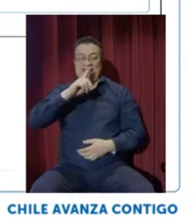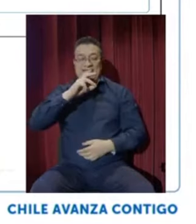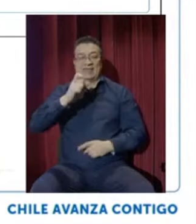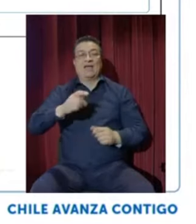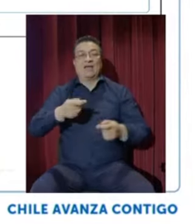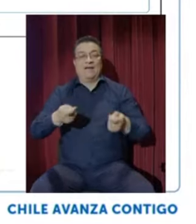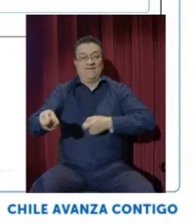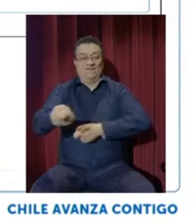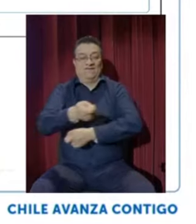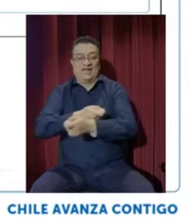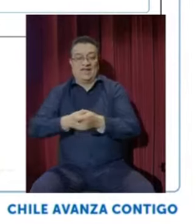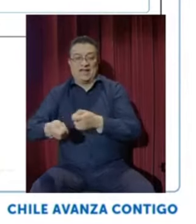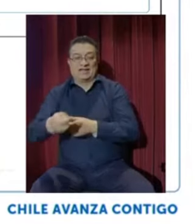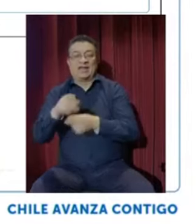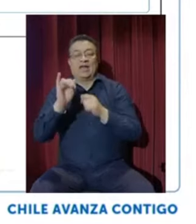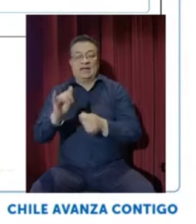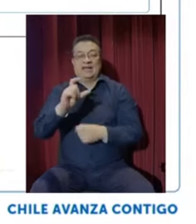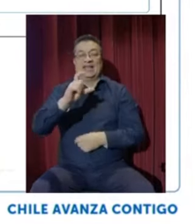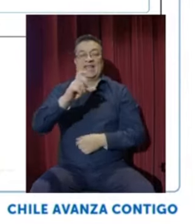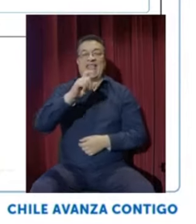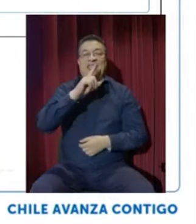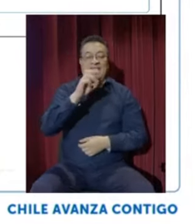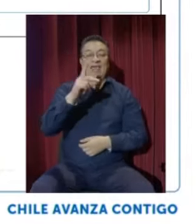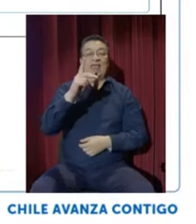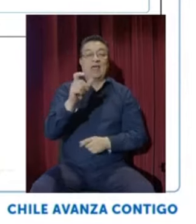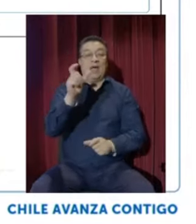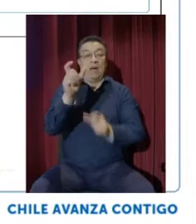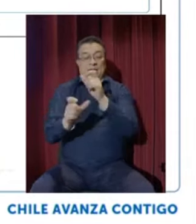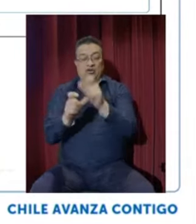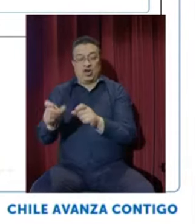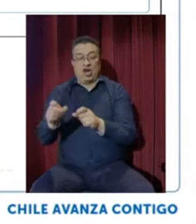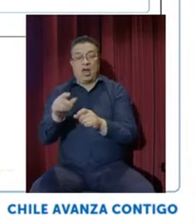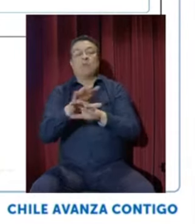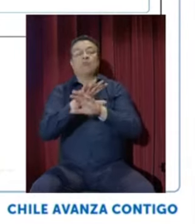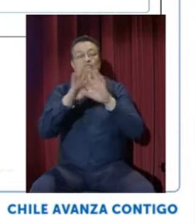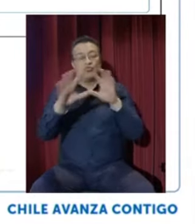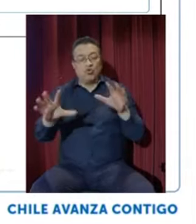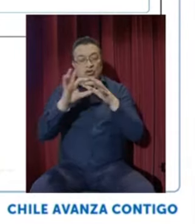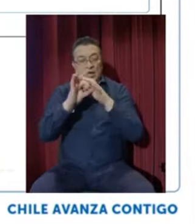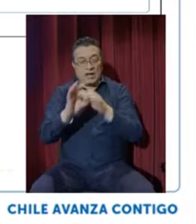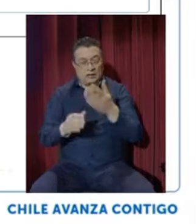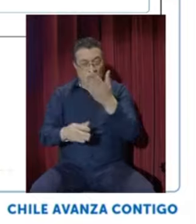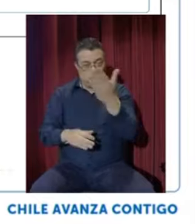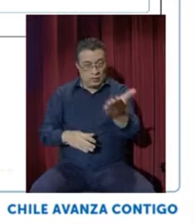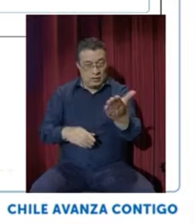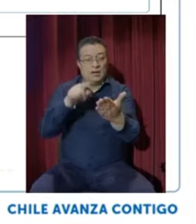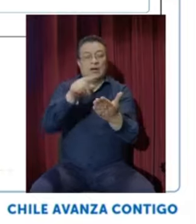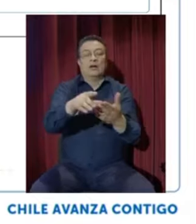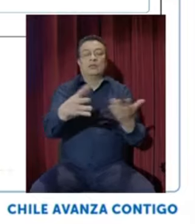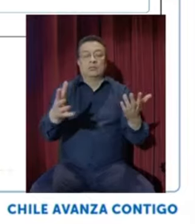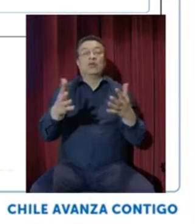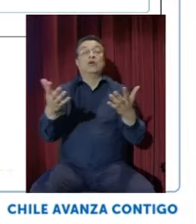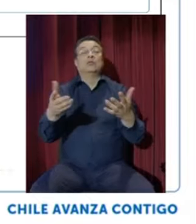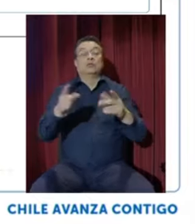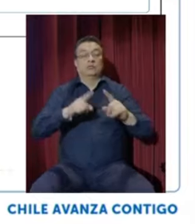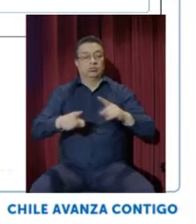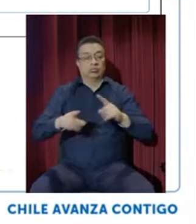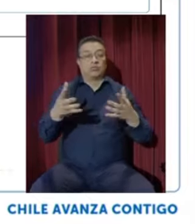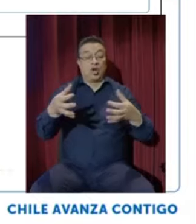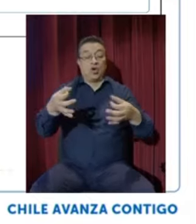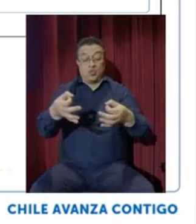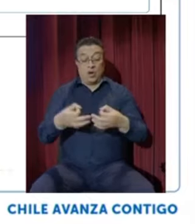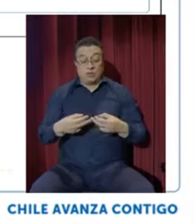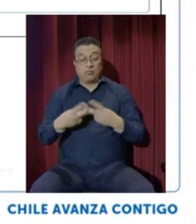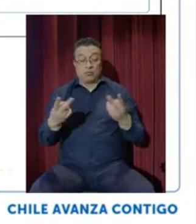finanzas y de la gerencia de las personas Muchísimas gracias a ustedes por toda la gestión porque la Cuenta pública depende